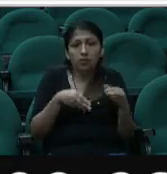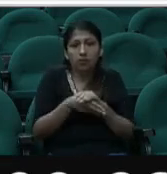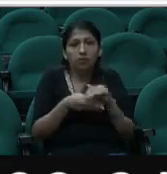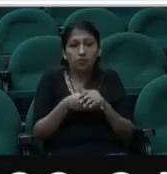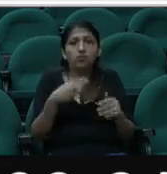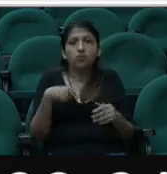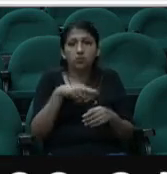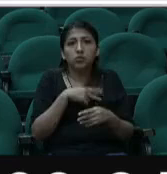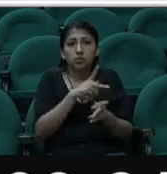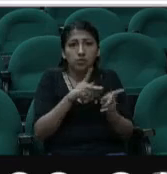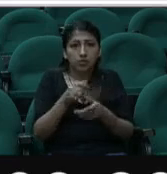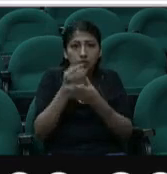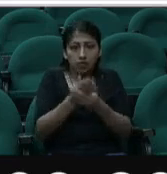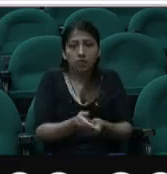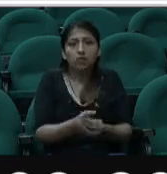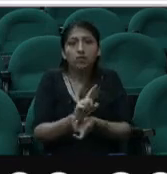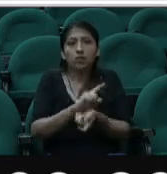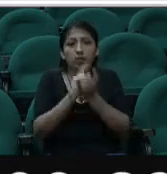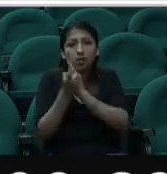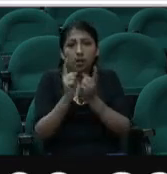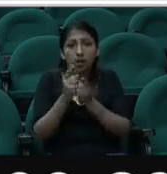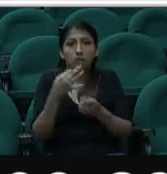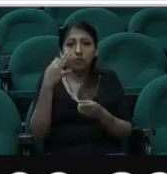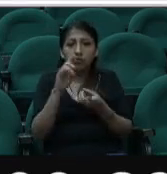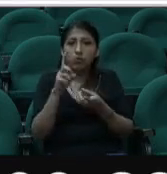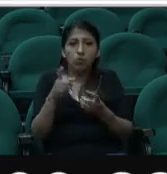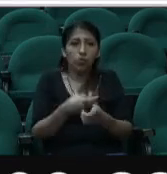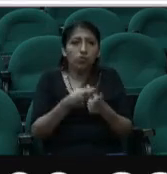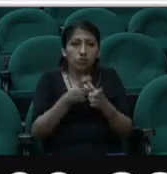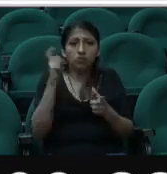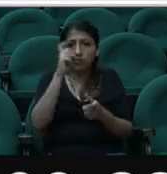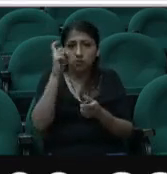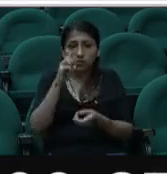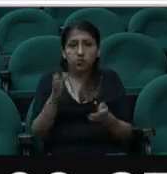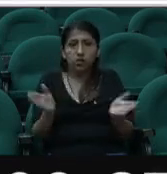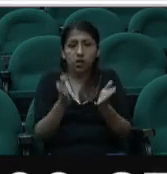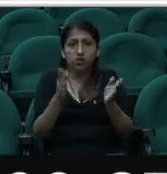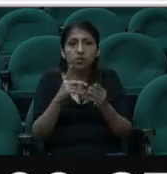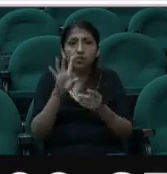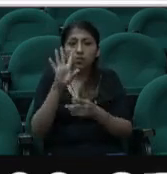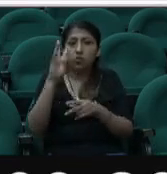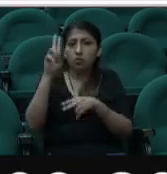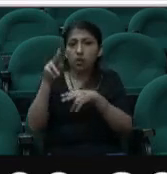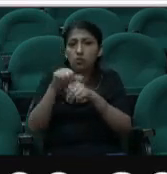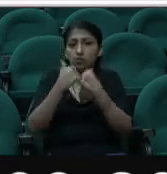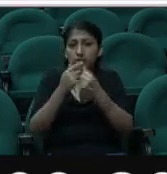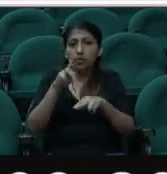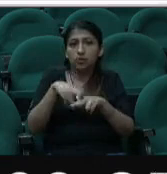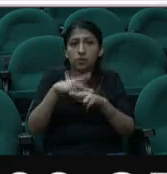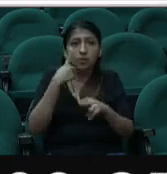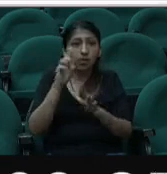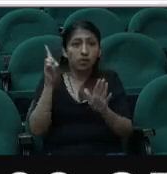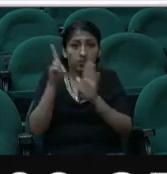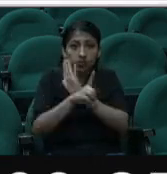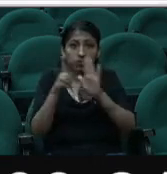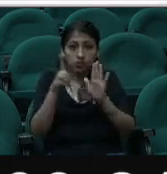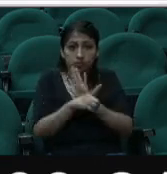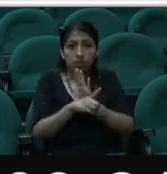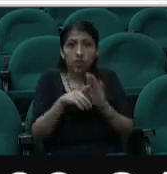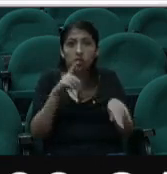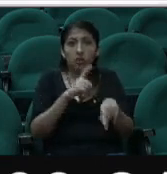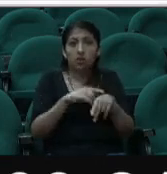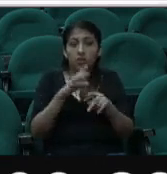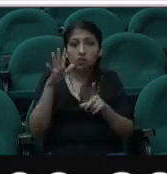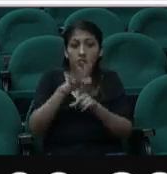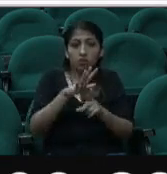en nuestro plan de trabajo reformas urgentes que necesitan ser impulsadas desde la asamblea nacional por ejemplo para que los denunciantes en casos de corrupción